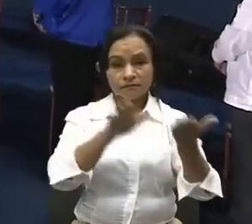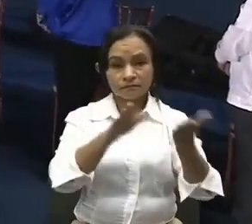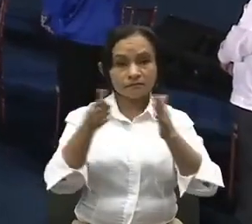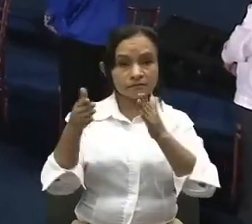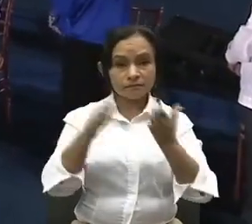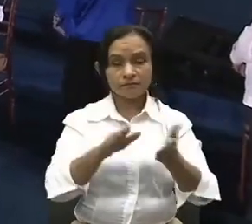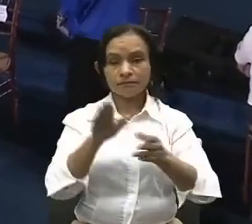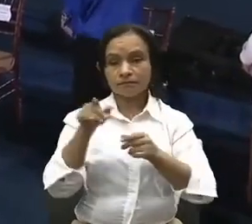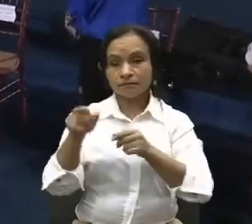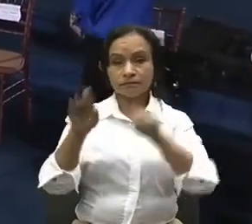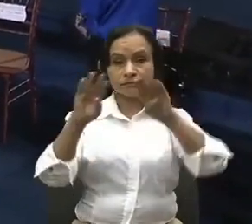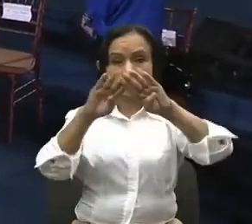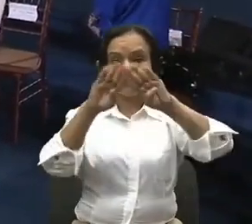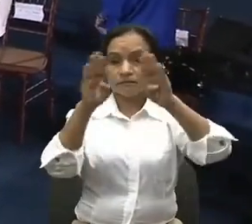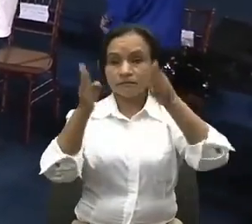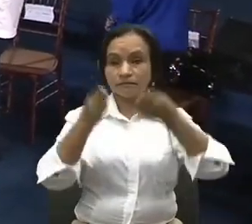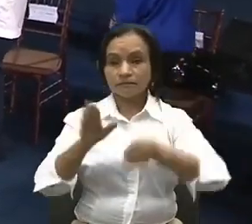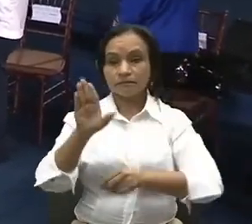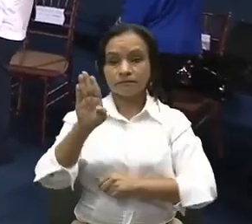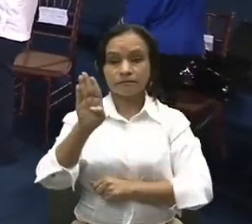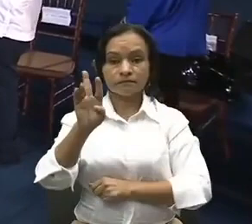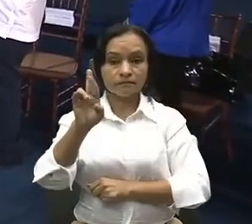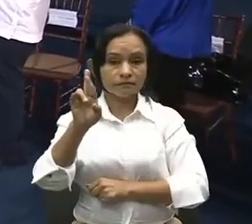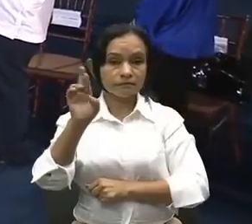donde Brenda perdió su brazo